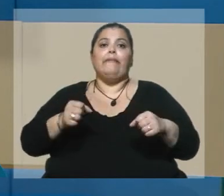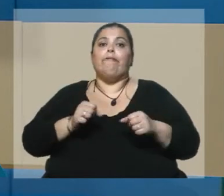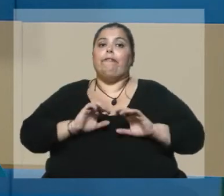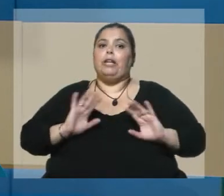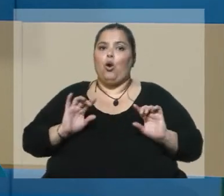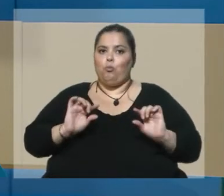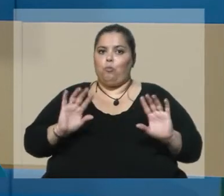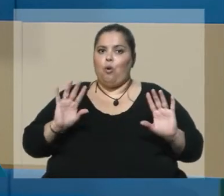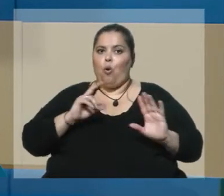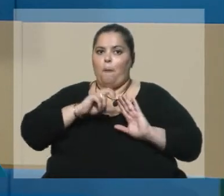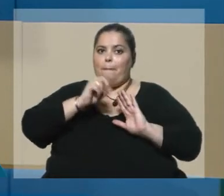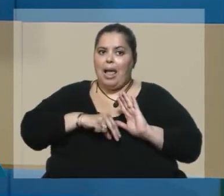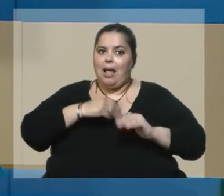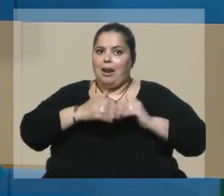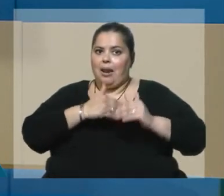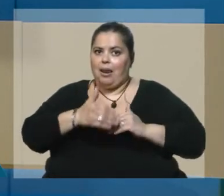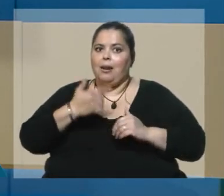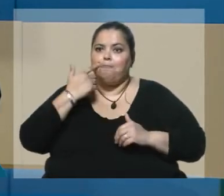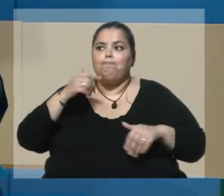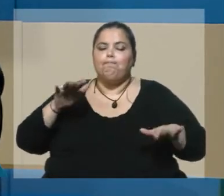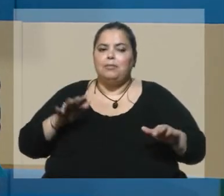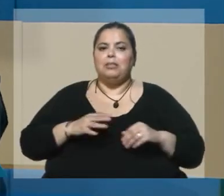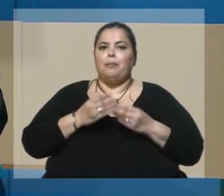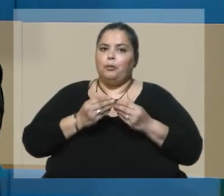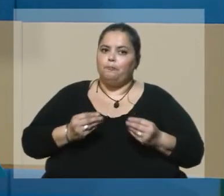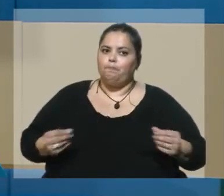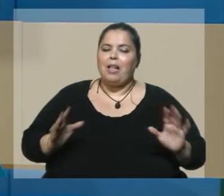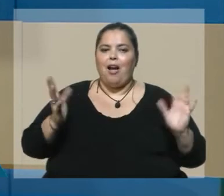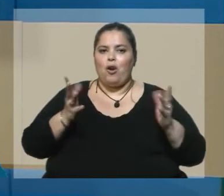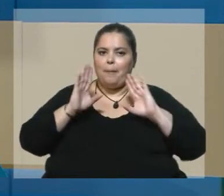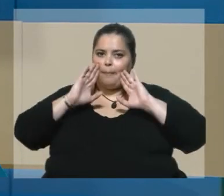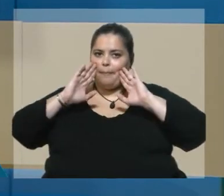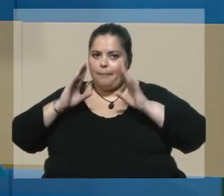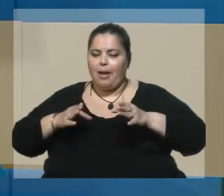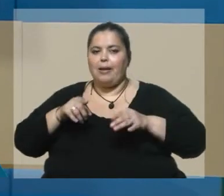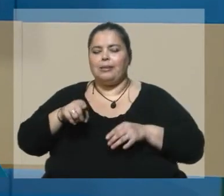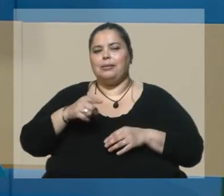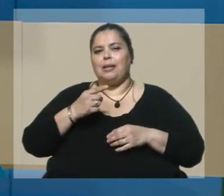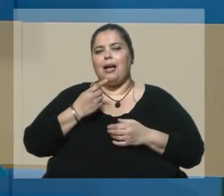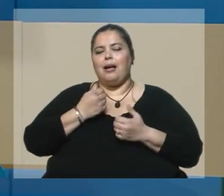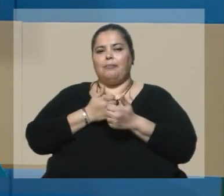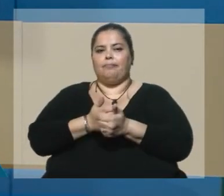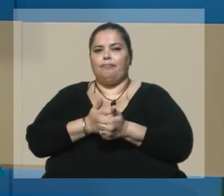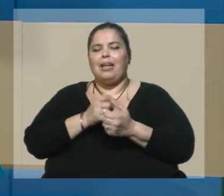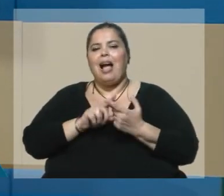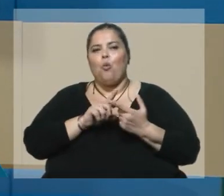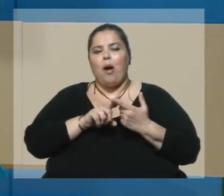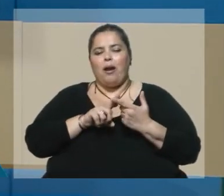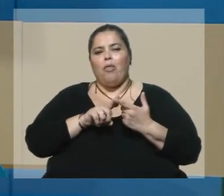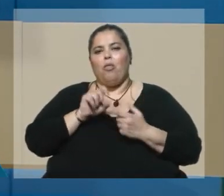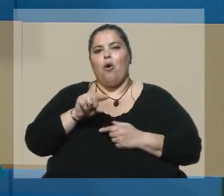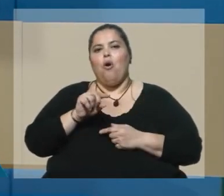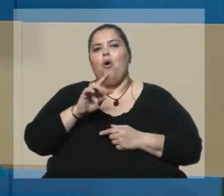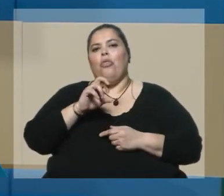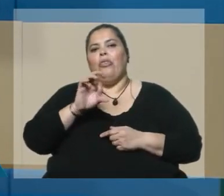estos planes de ir por un tratado bilateral creo que nos estamos enfocando más en adherir al acuerdo transpacífico en donde